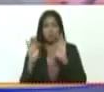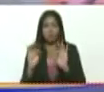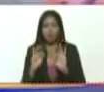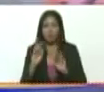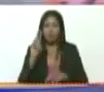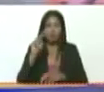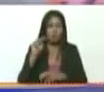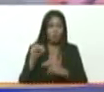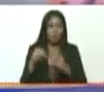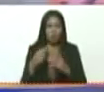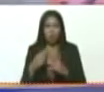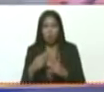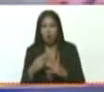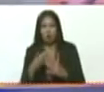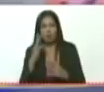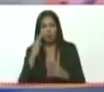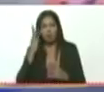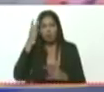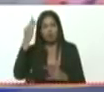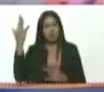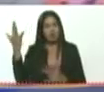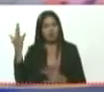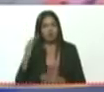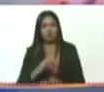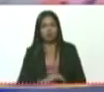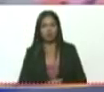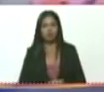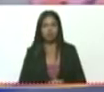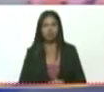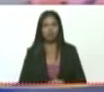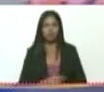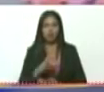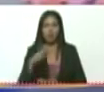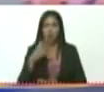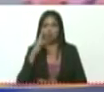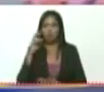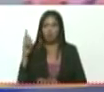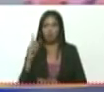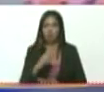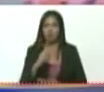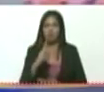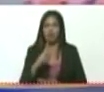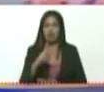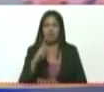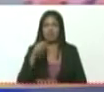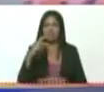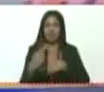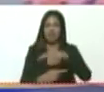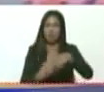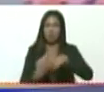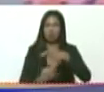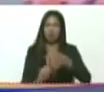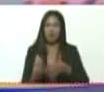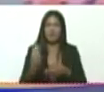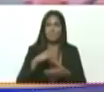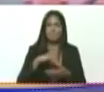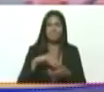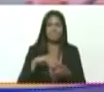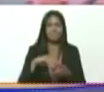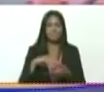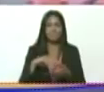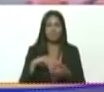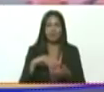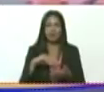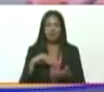suceder, pero imaginándonos, lo que puede venir es una revolución más radical,